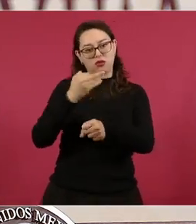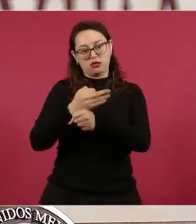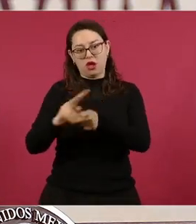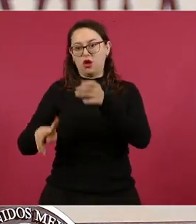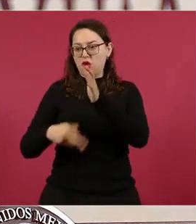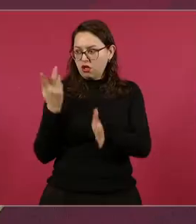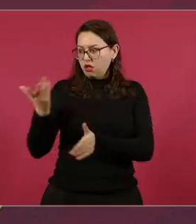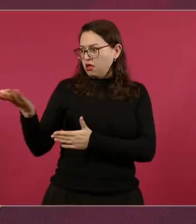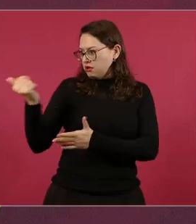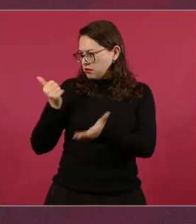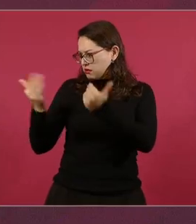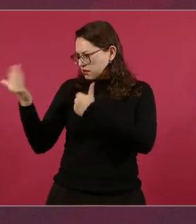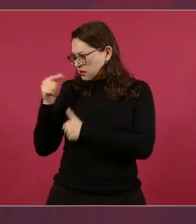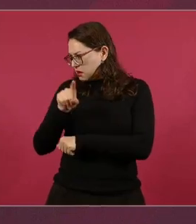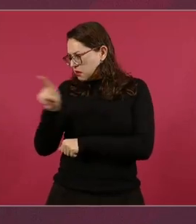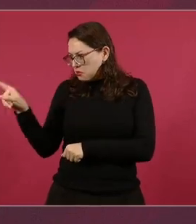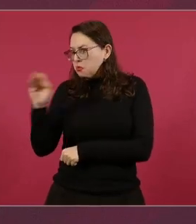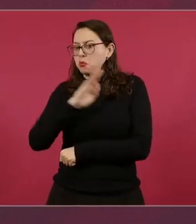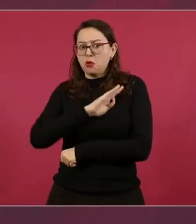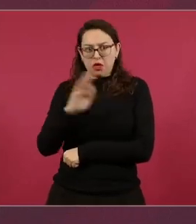capacidades, que fueron todos